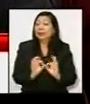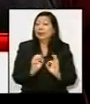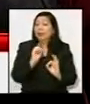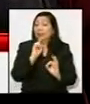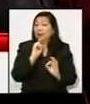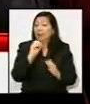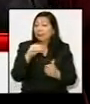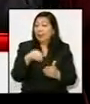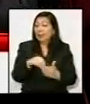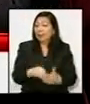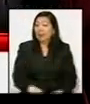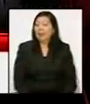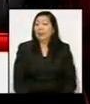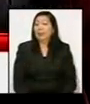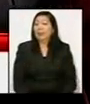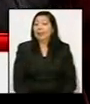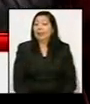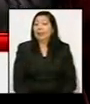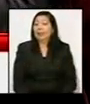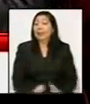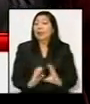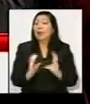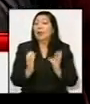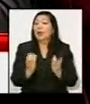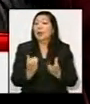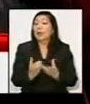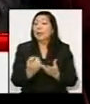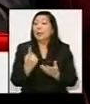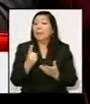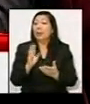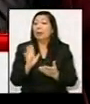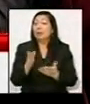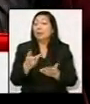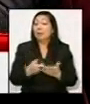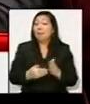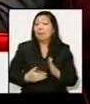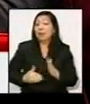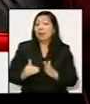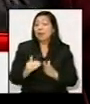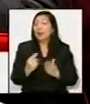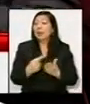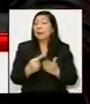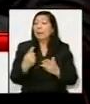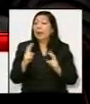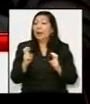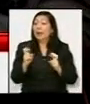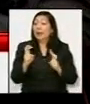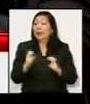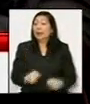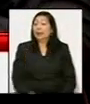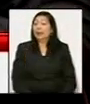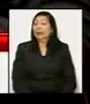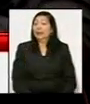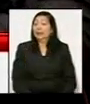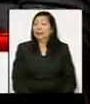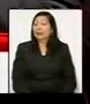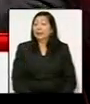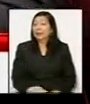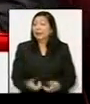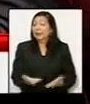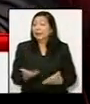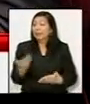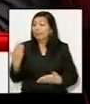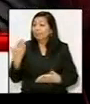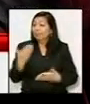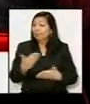darle al congreso le va a dar para su decisión mayores elementos que para el tema de las de la infracción en la